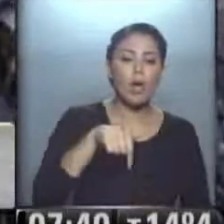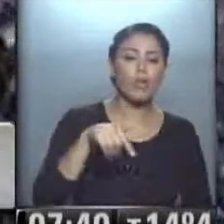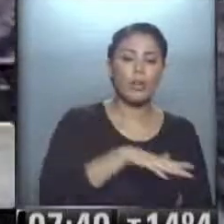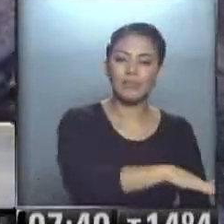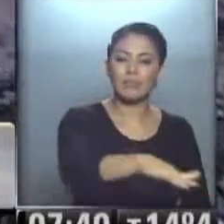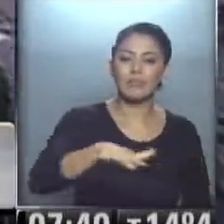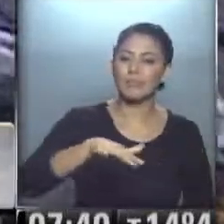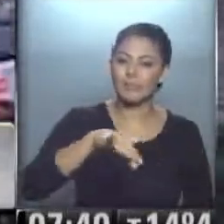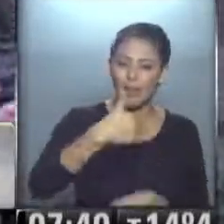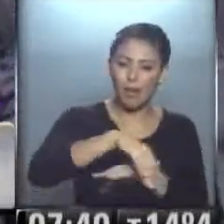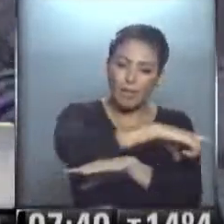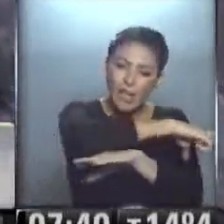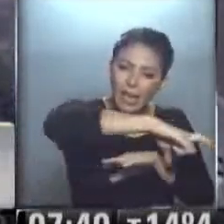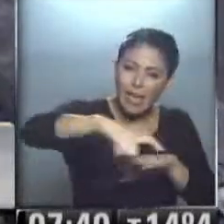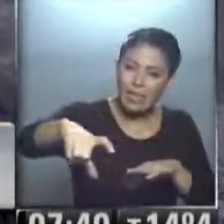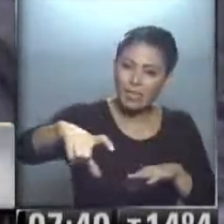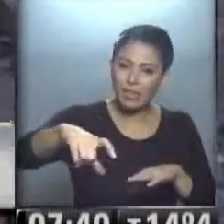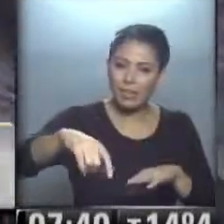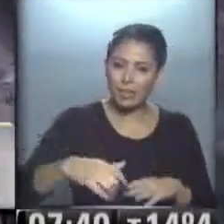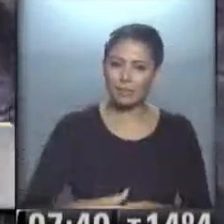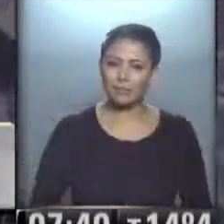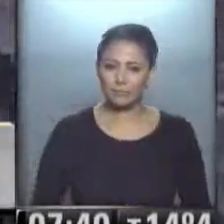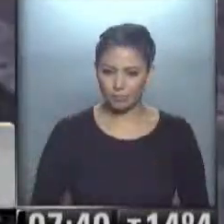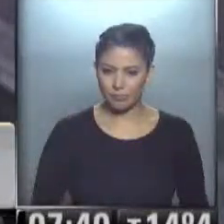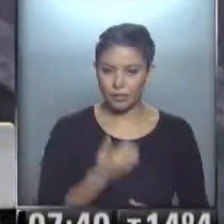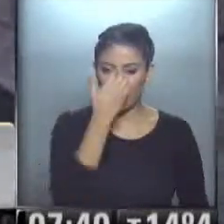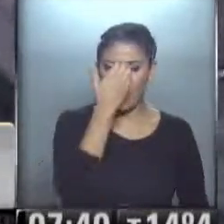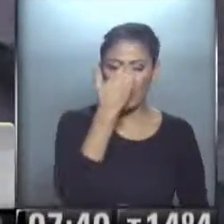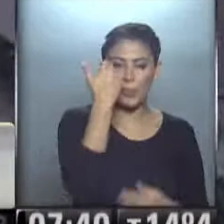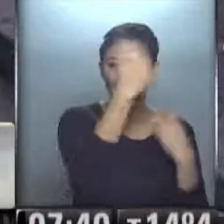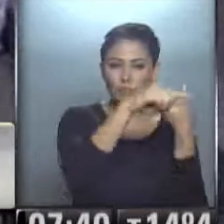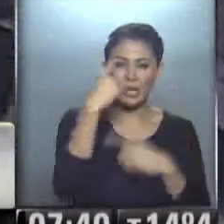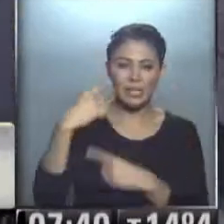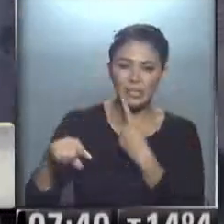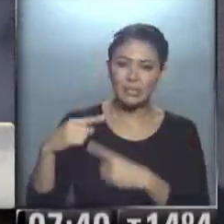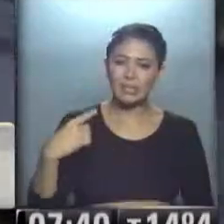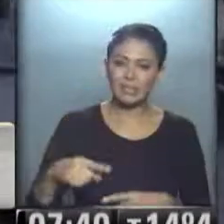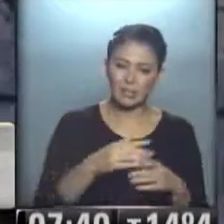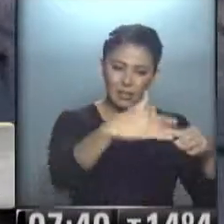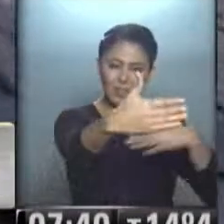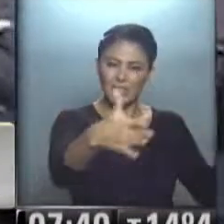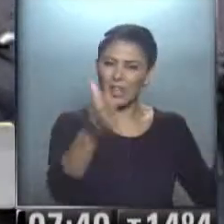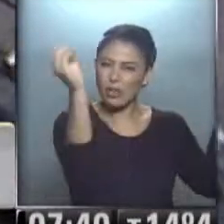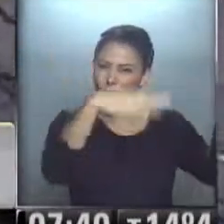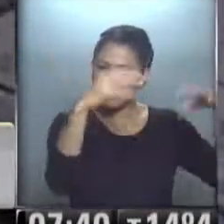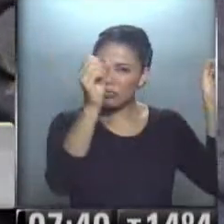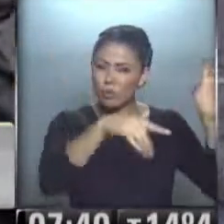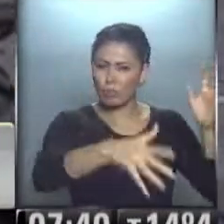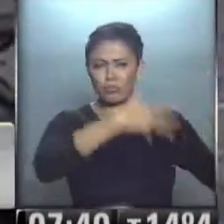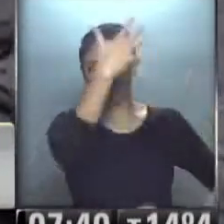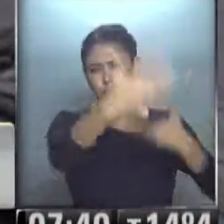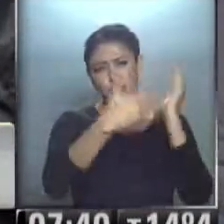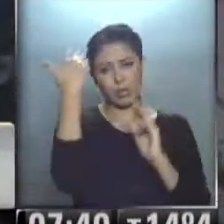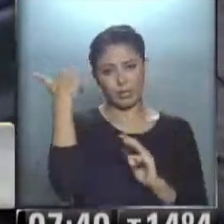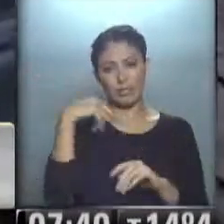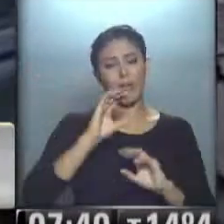de la vereda de los recipientes para los residuos que fueron incendiados bueno la